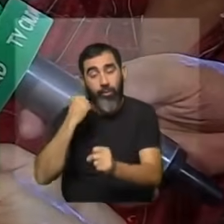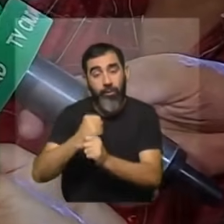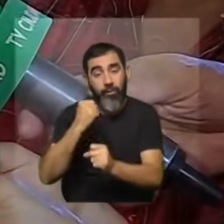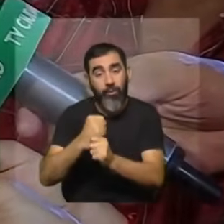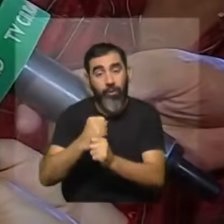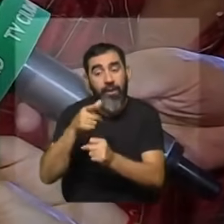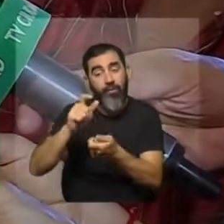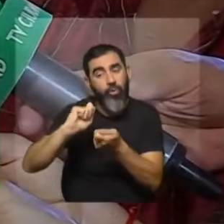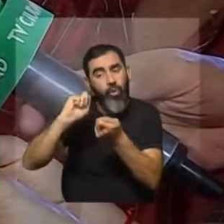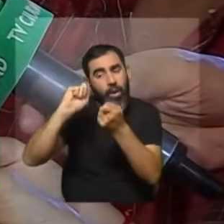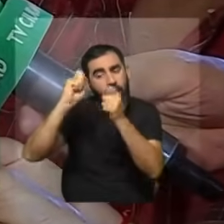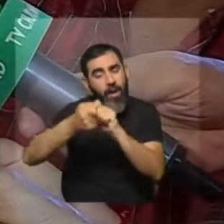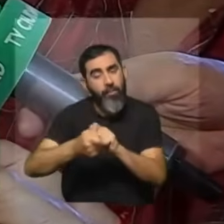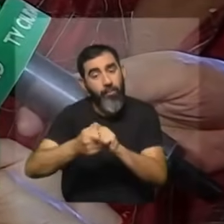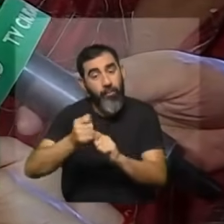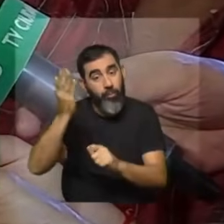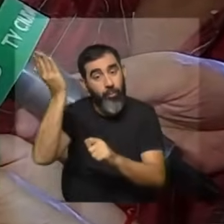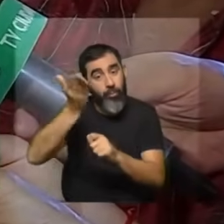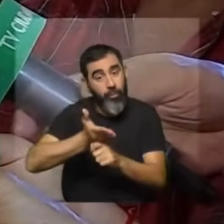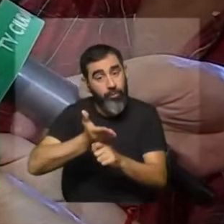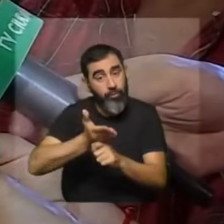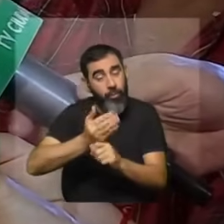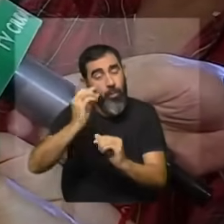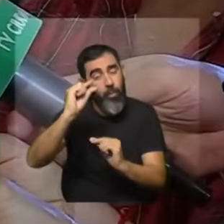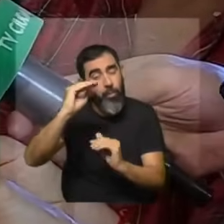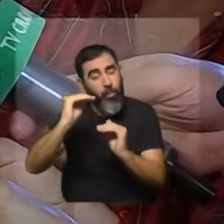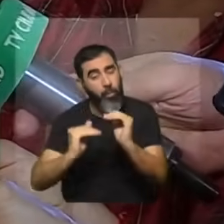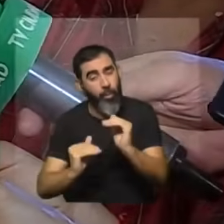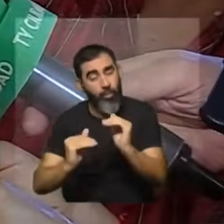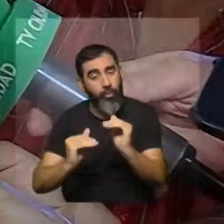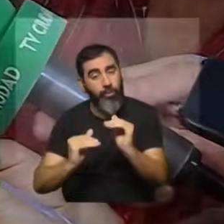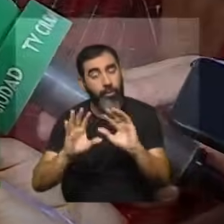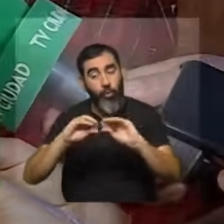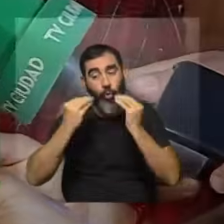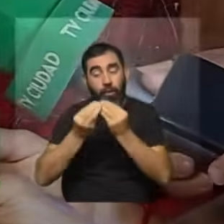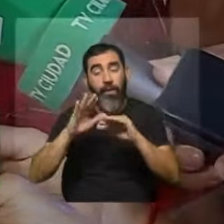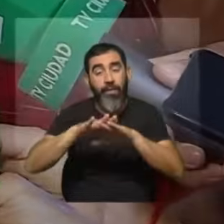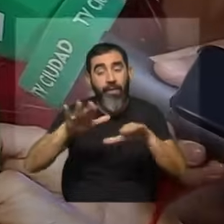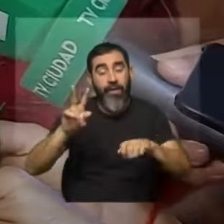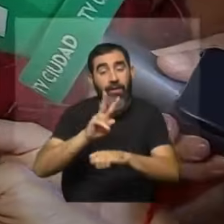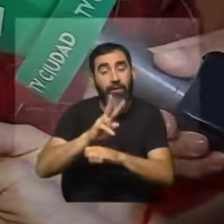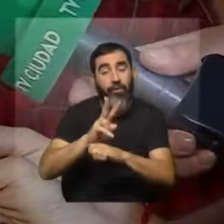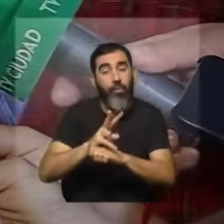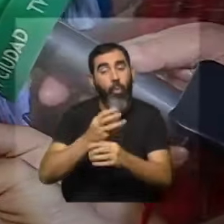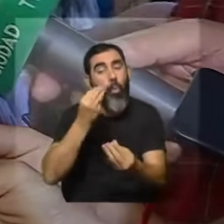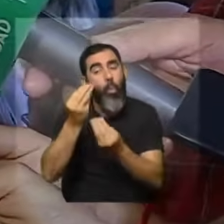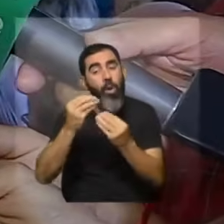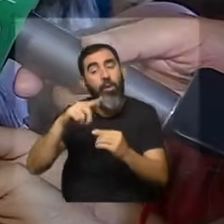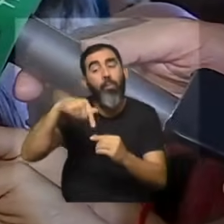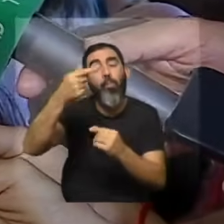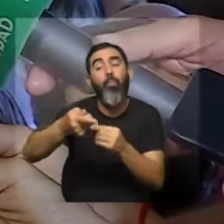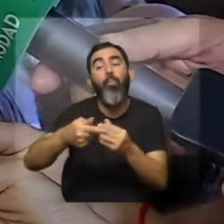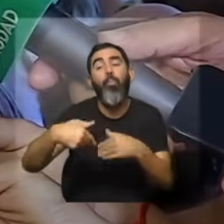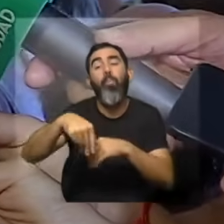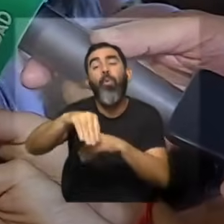esas alteraciones, que son un porcentaje muy bajo de los niños que controlamos, ¿cuál es el siguiente paso que tenemos